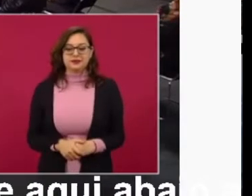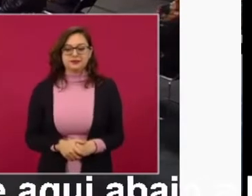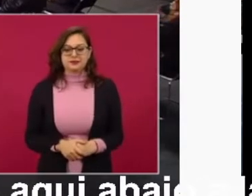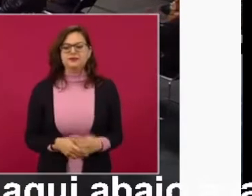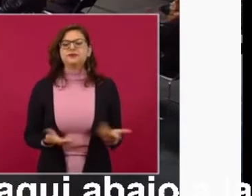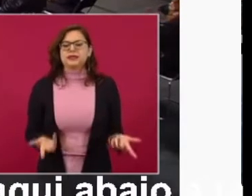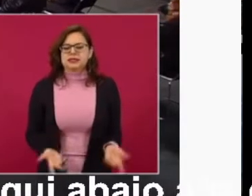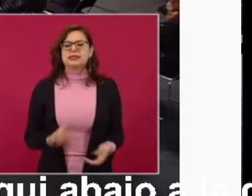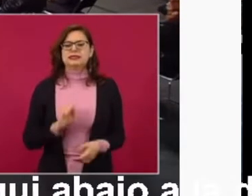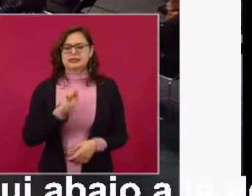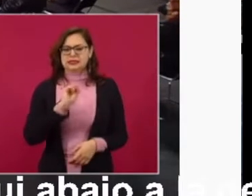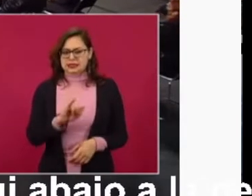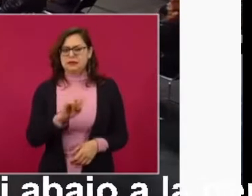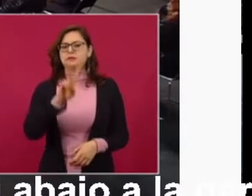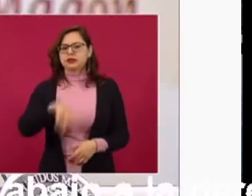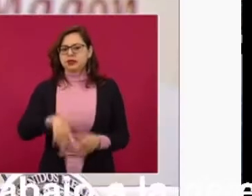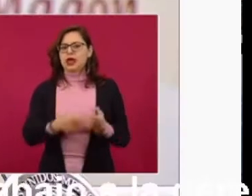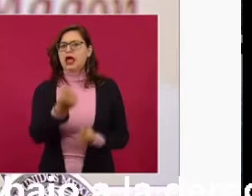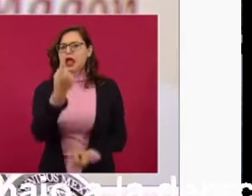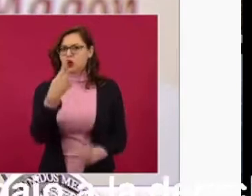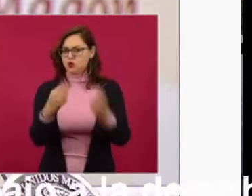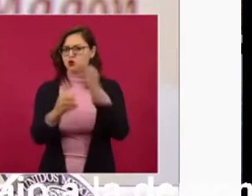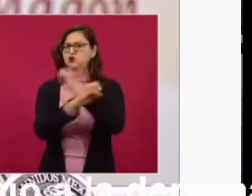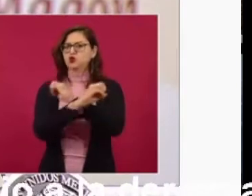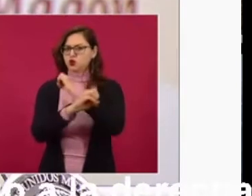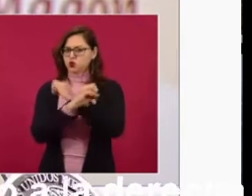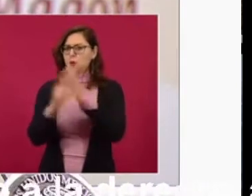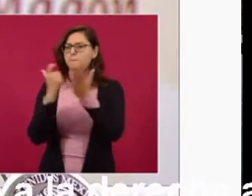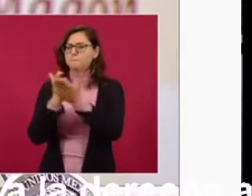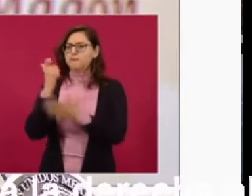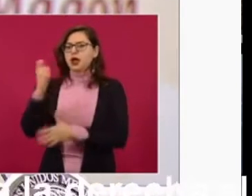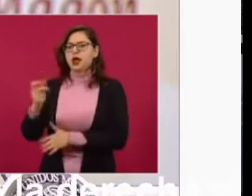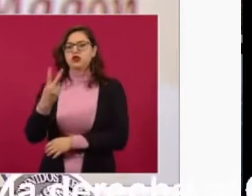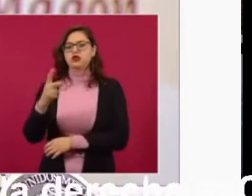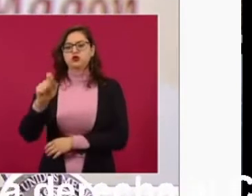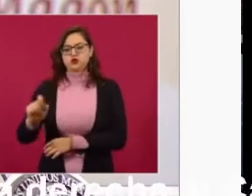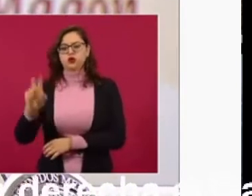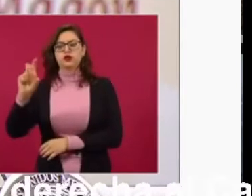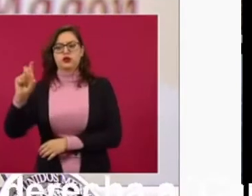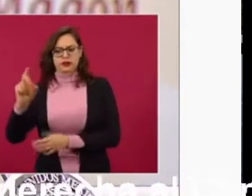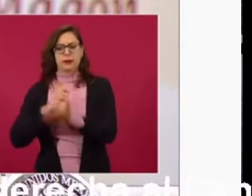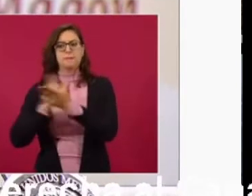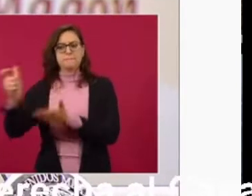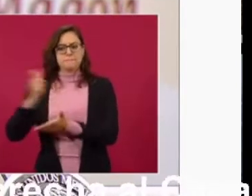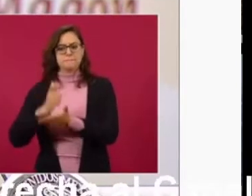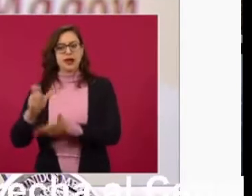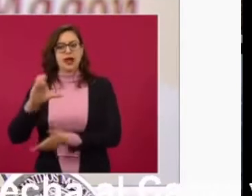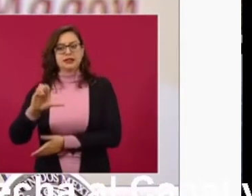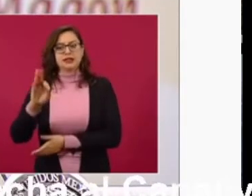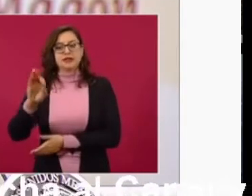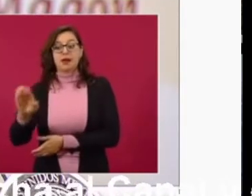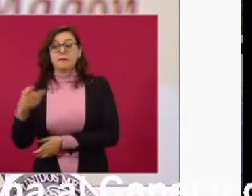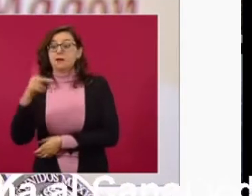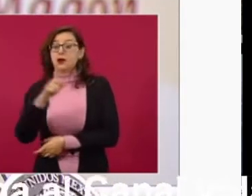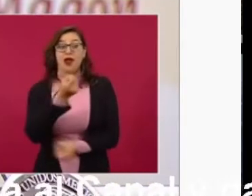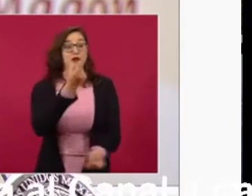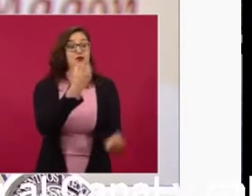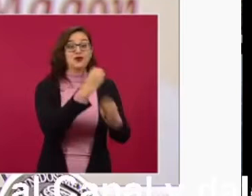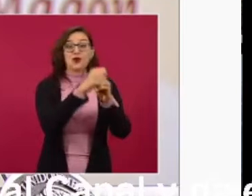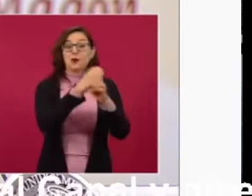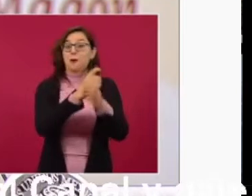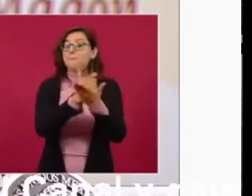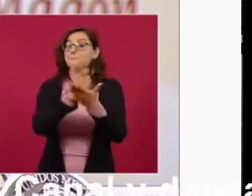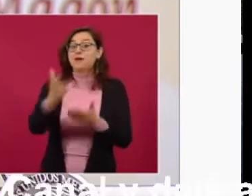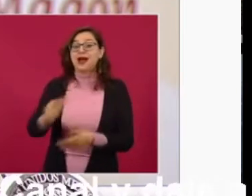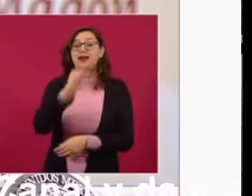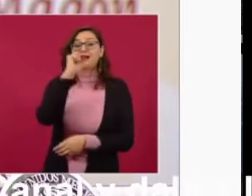cf de ese 5% nada más o bien de los próximos que todavía nos pasan hacia el auto abasto puedo